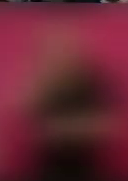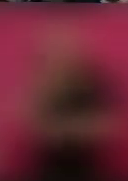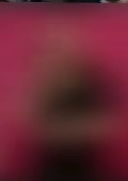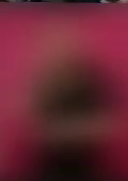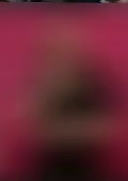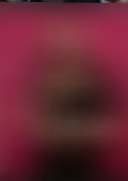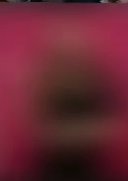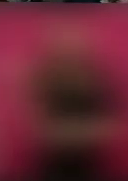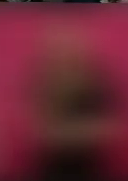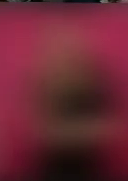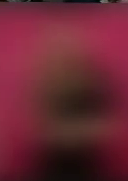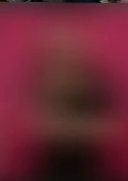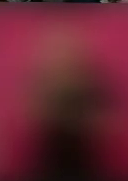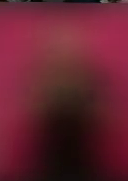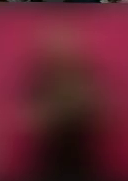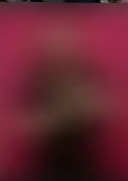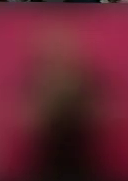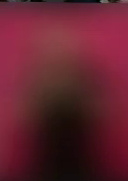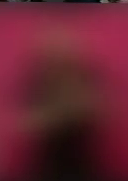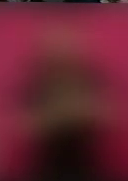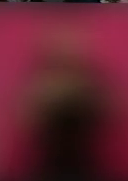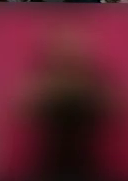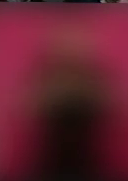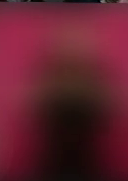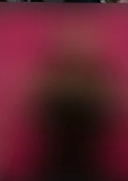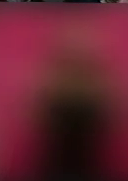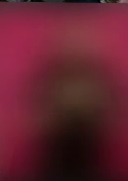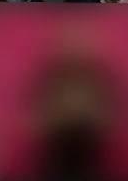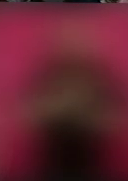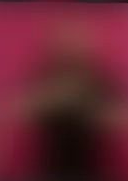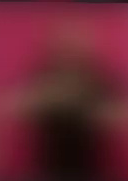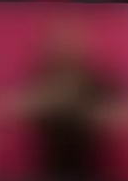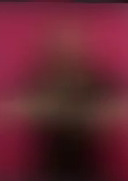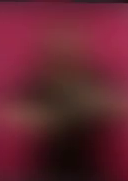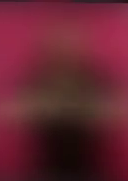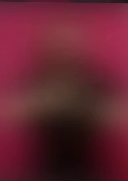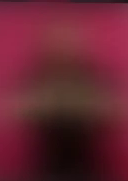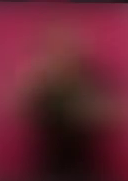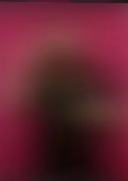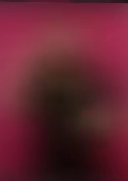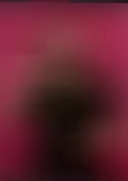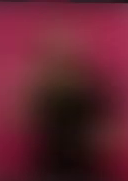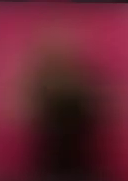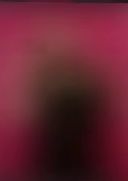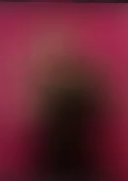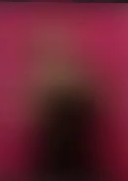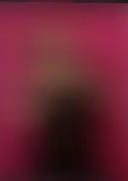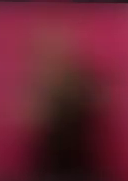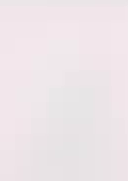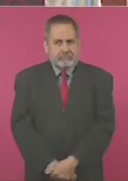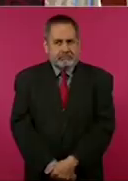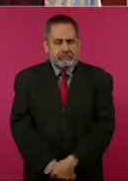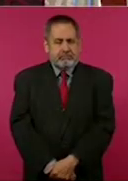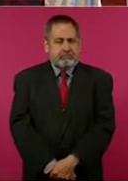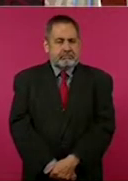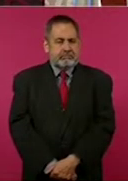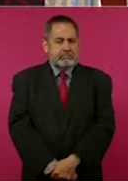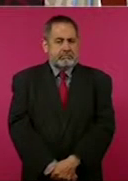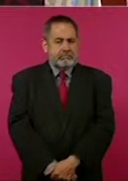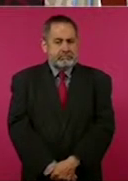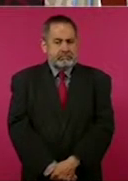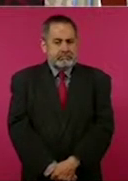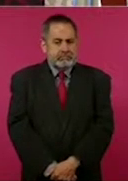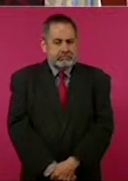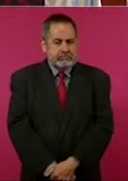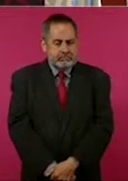todos juntos eh para lograr este propósito en tanto el